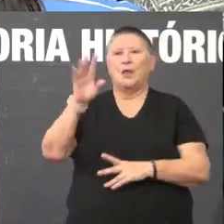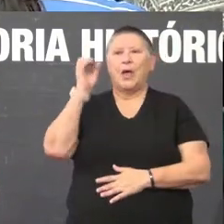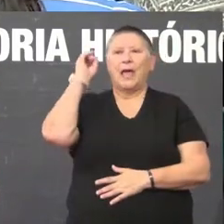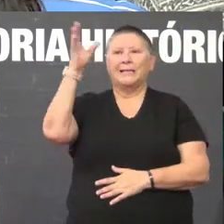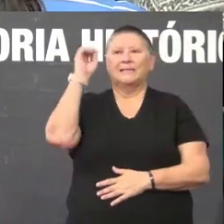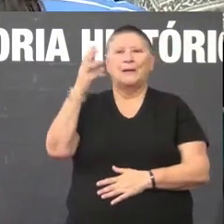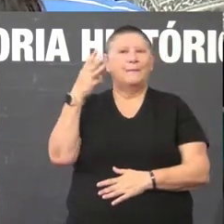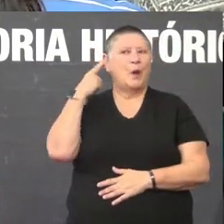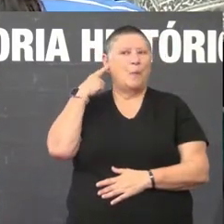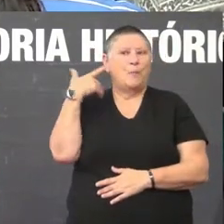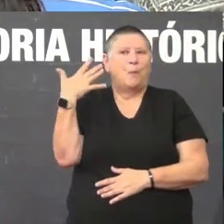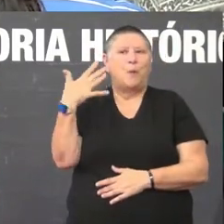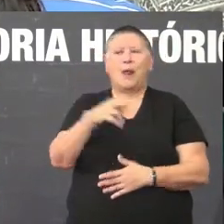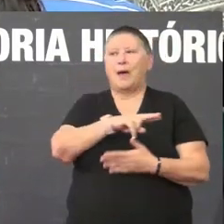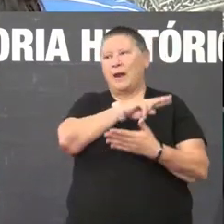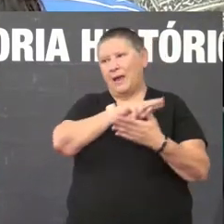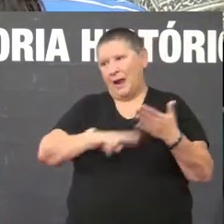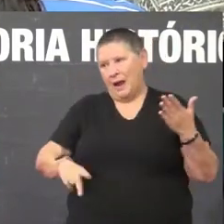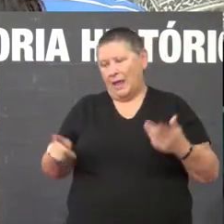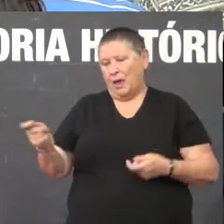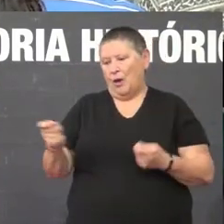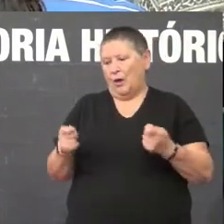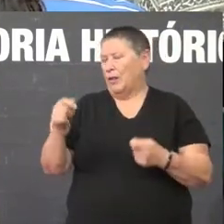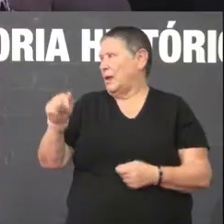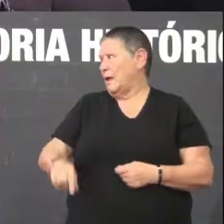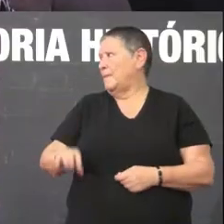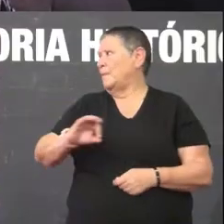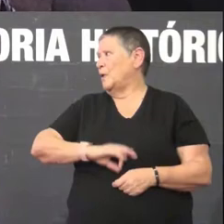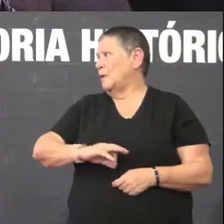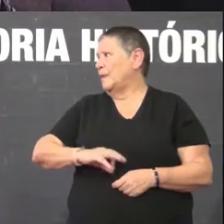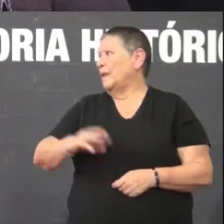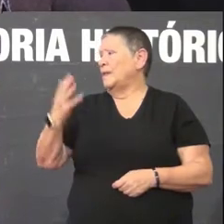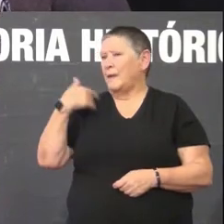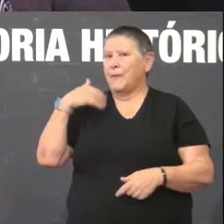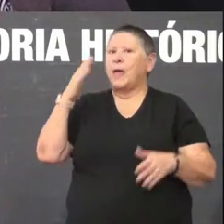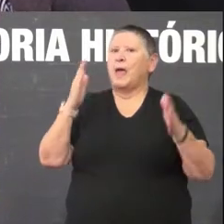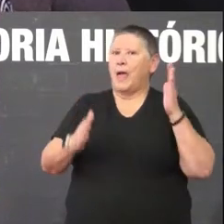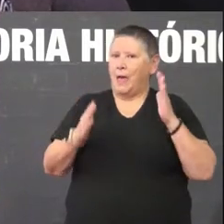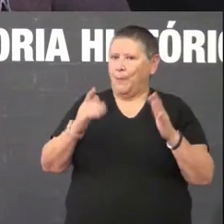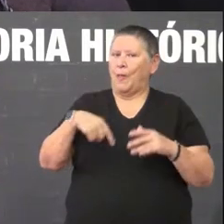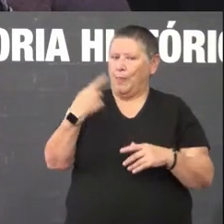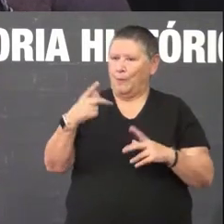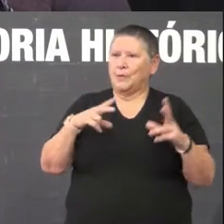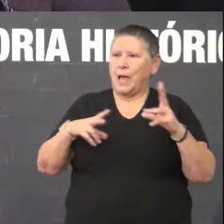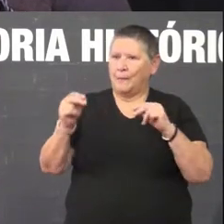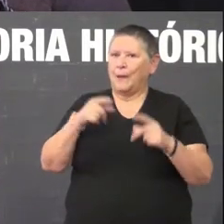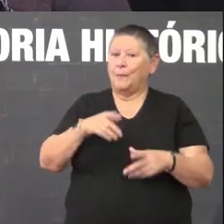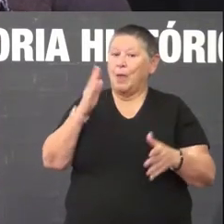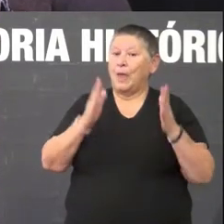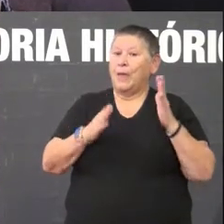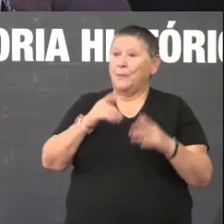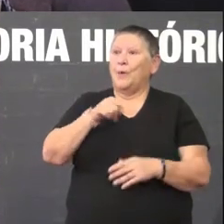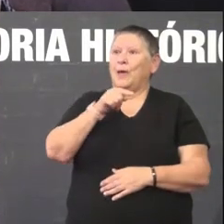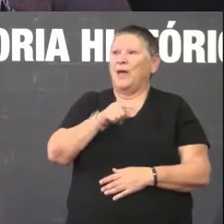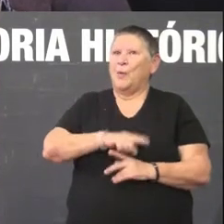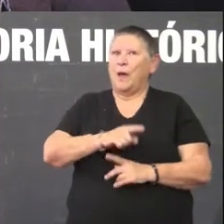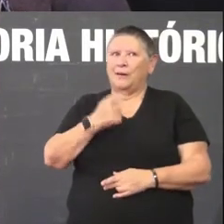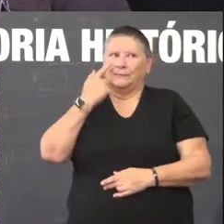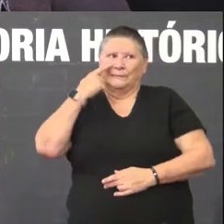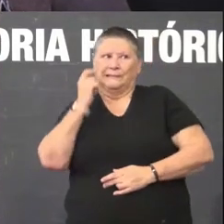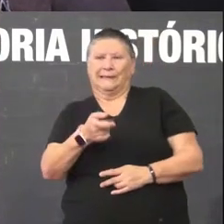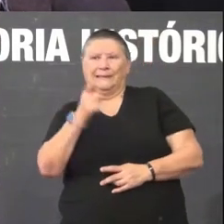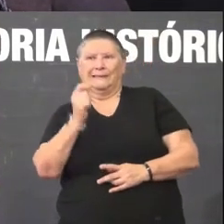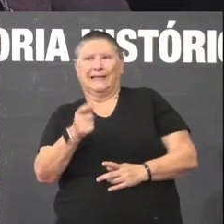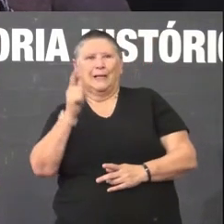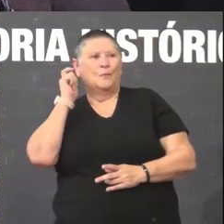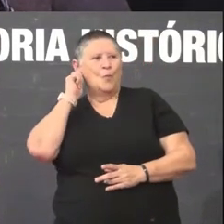Galega, concelleira aquí na cidade de Pontevedra, ademais nunha época no que, logo falaremos seguramente deso, non era moi habitual que as mulleres